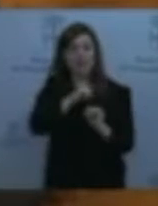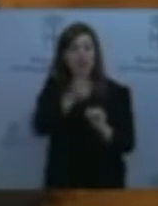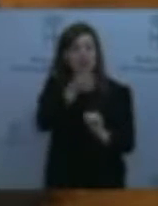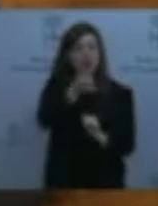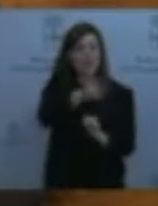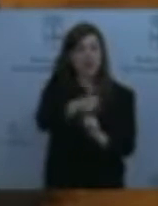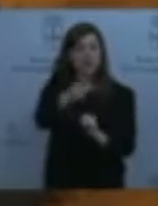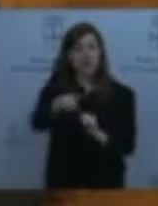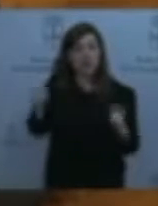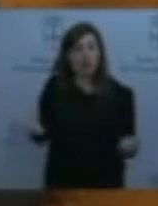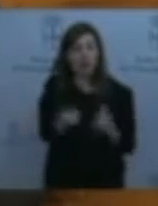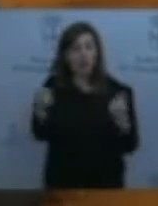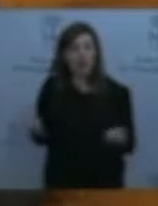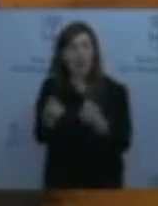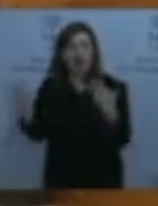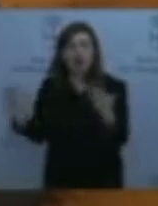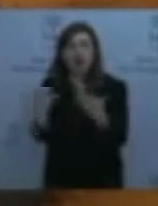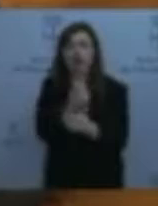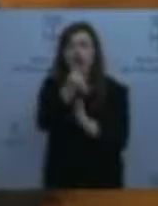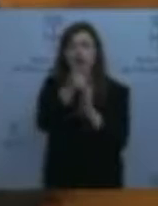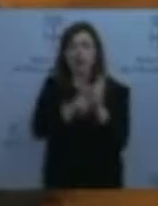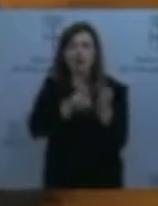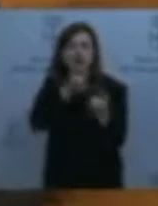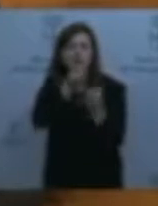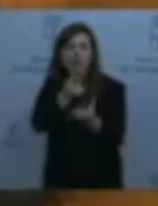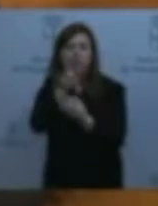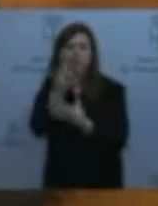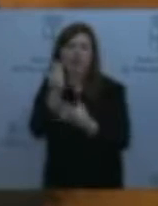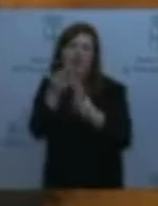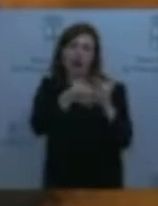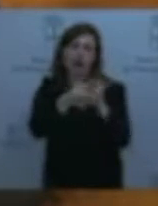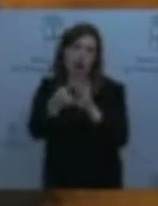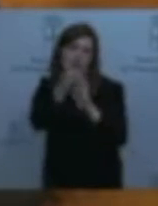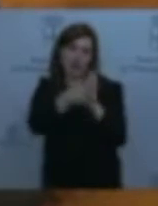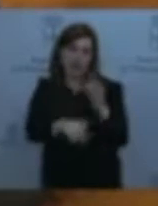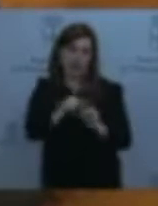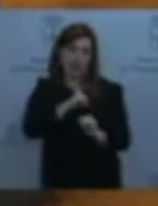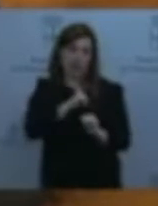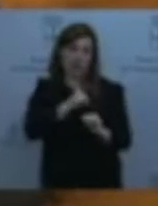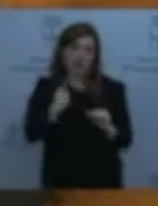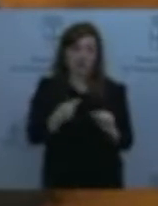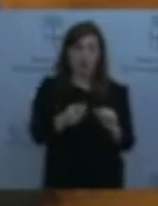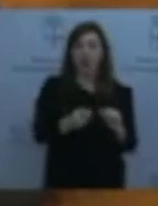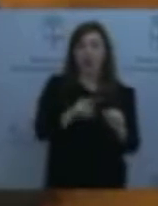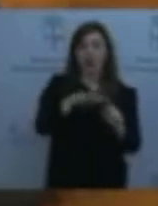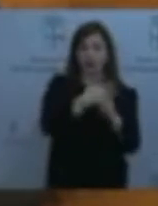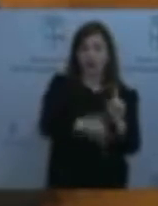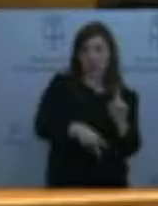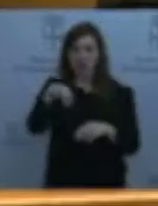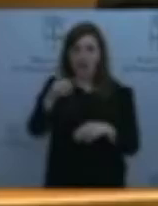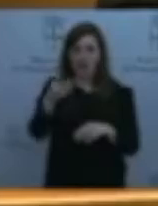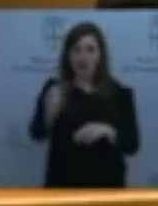lo indecible todos y cada uno de los datos de la lista de espera, desde los más generales hasta los más particulares.